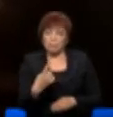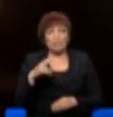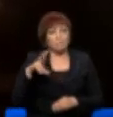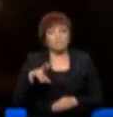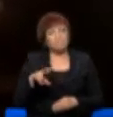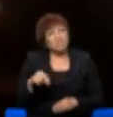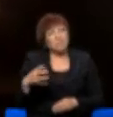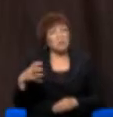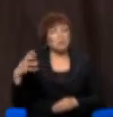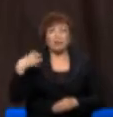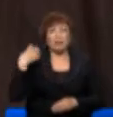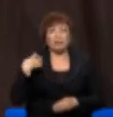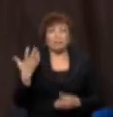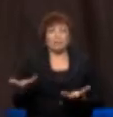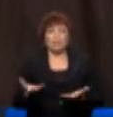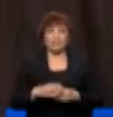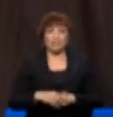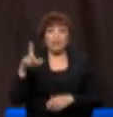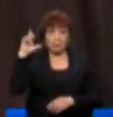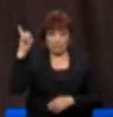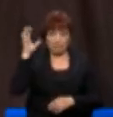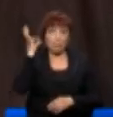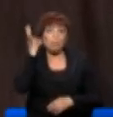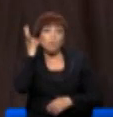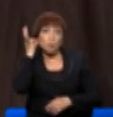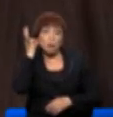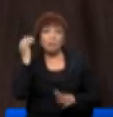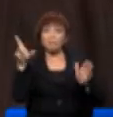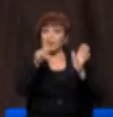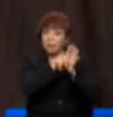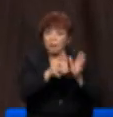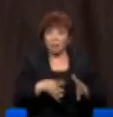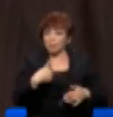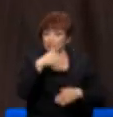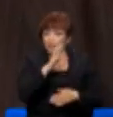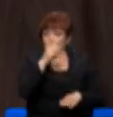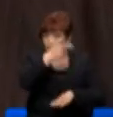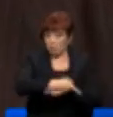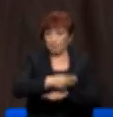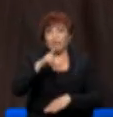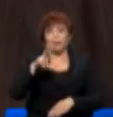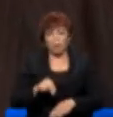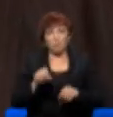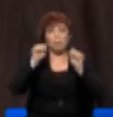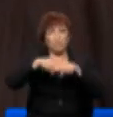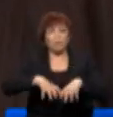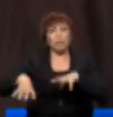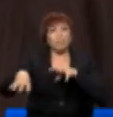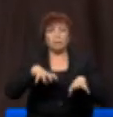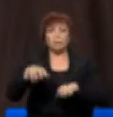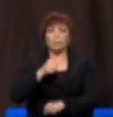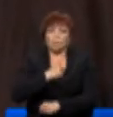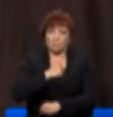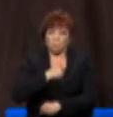verdadero ejercicio democrático. Los liderazgos de las mujeres no nacen por la ley, sino por la propia actividad que ellas puedan generar